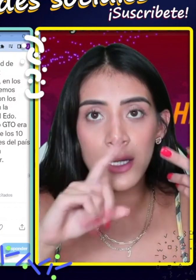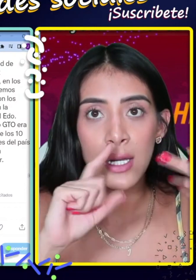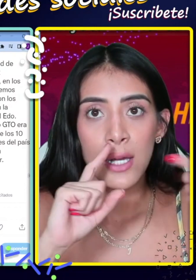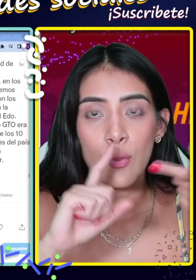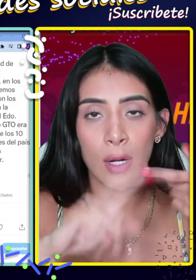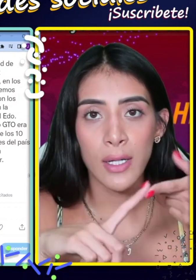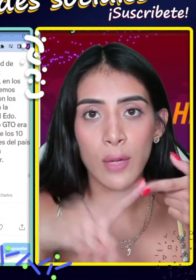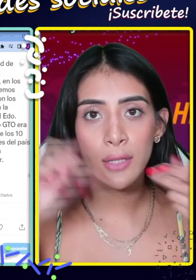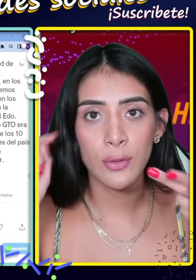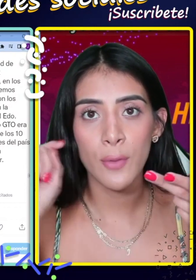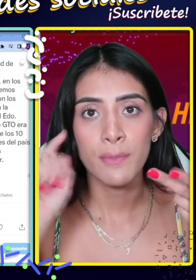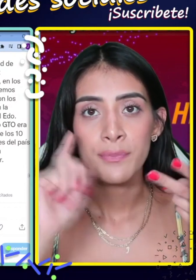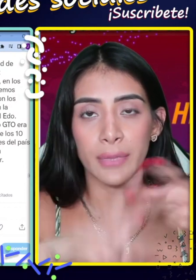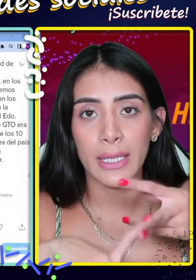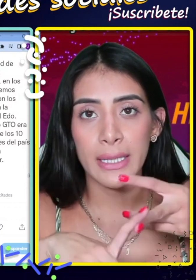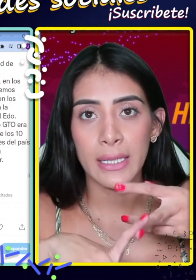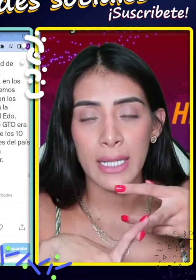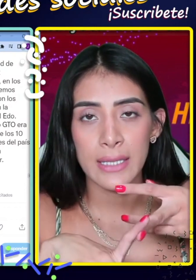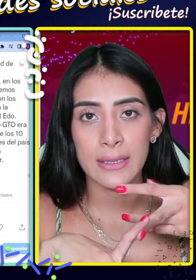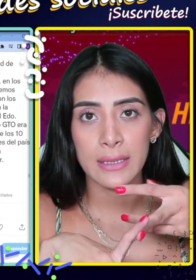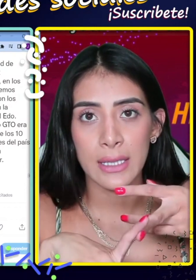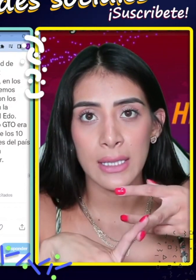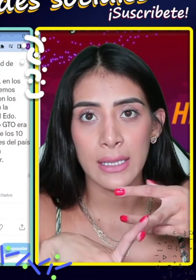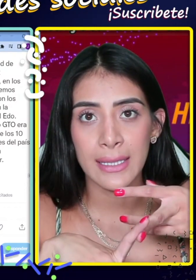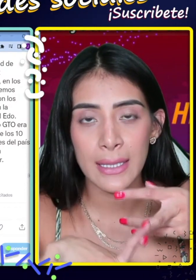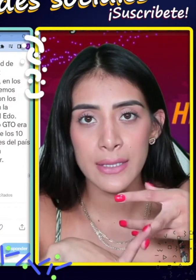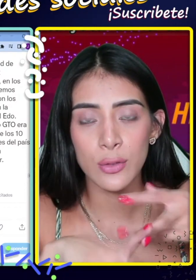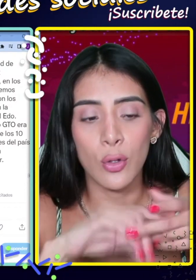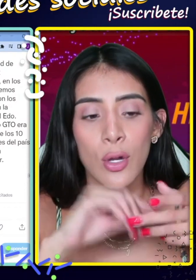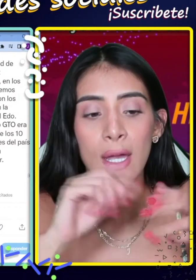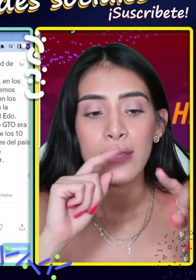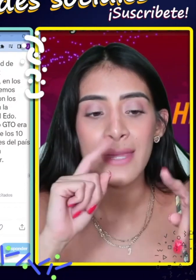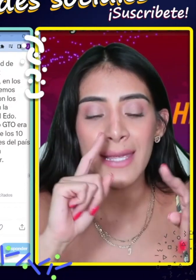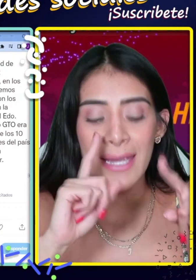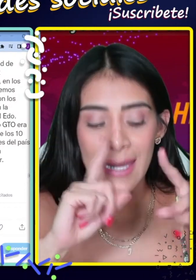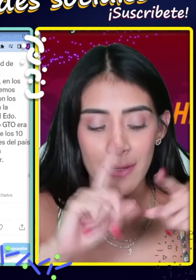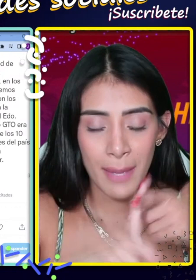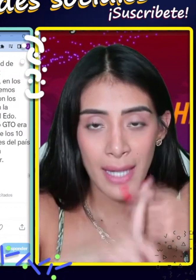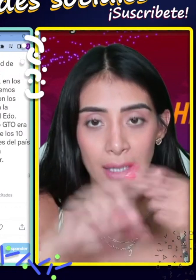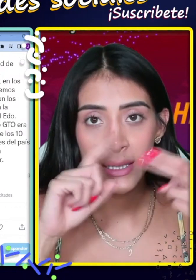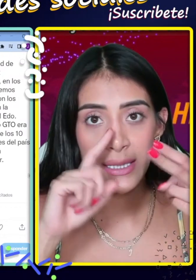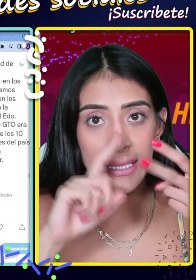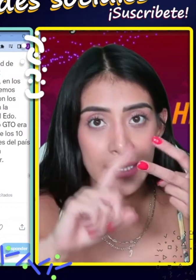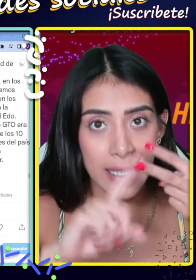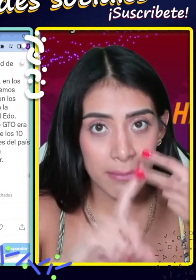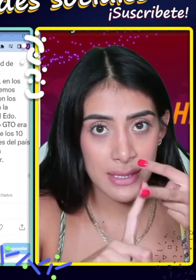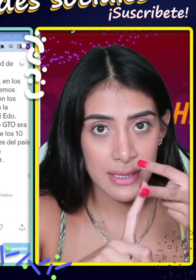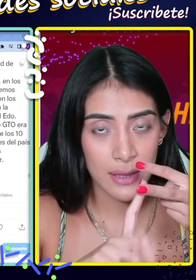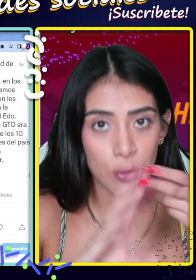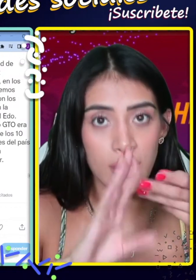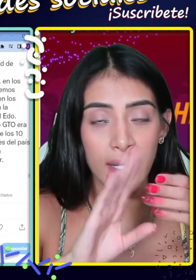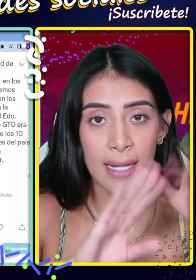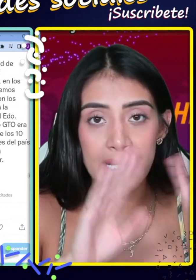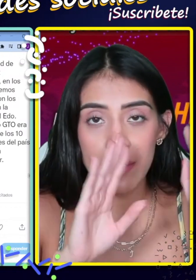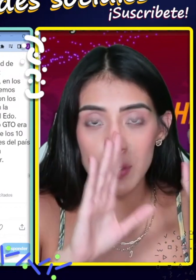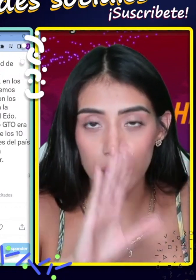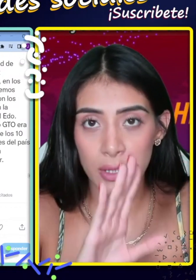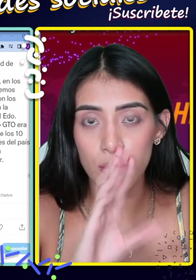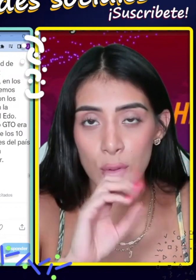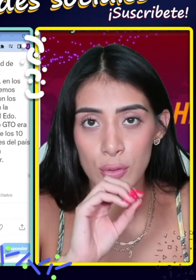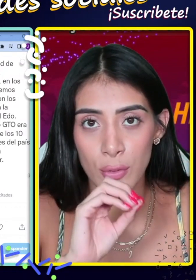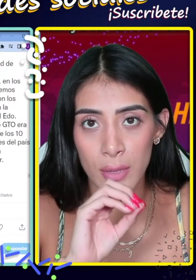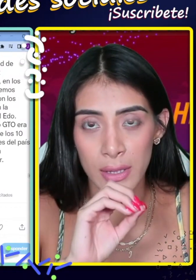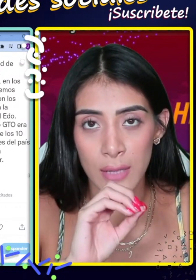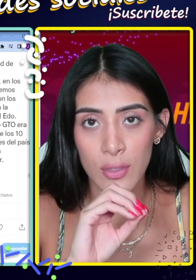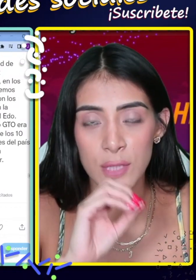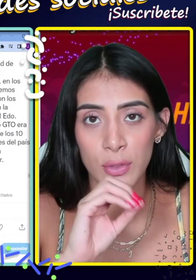en Guanajuato y Jalisco, de El PAN y de MC, ¿no? Y que ya llevan su tiempo